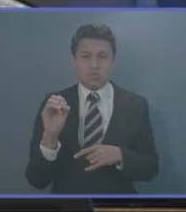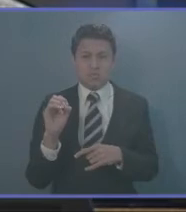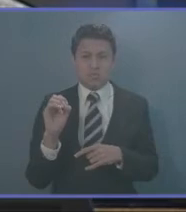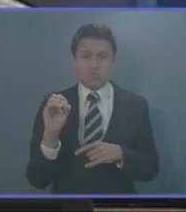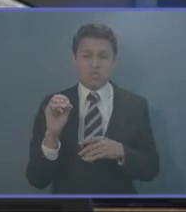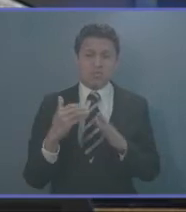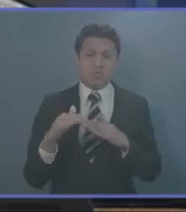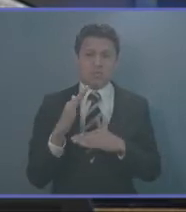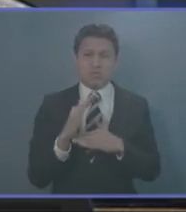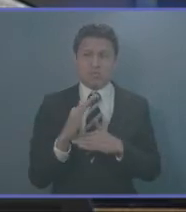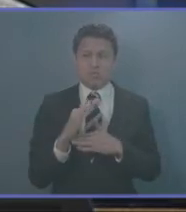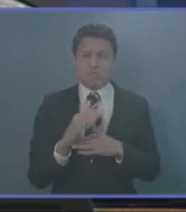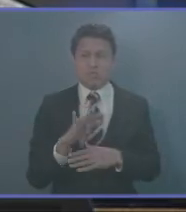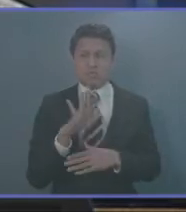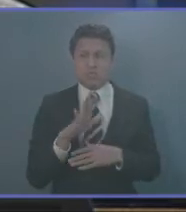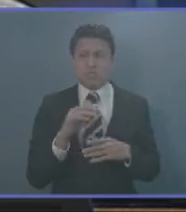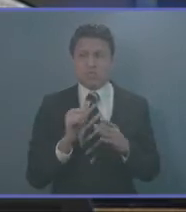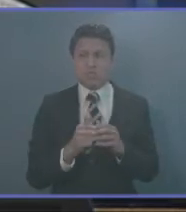el exceso de